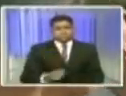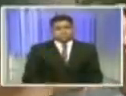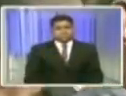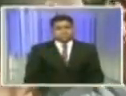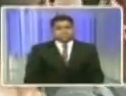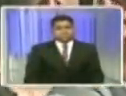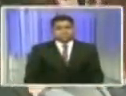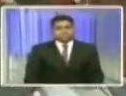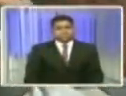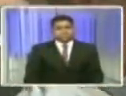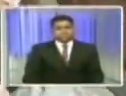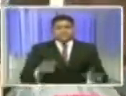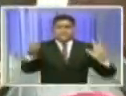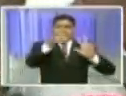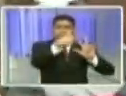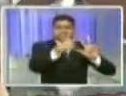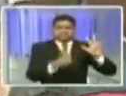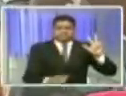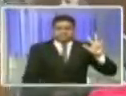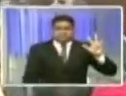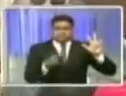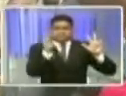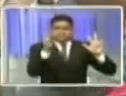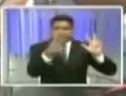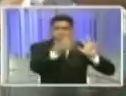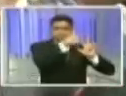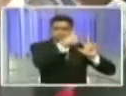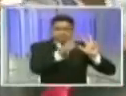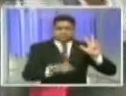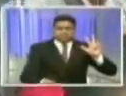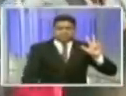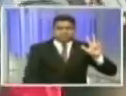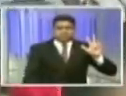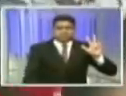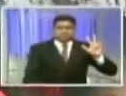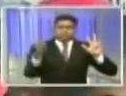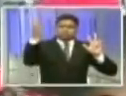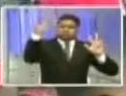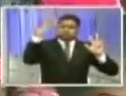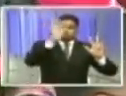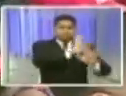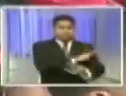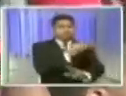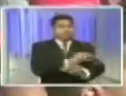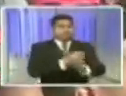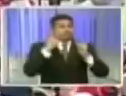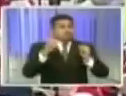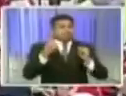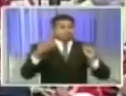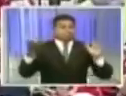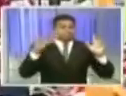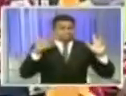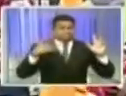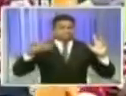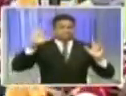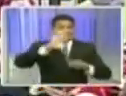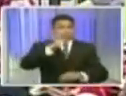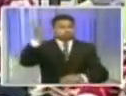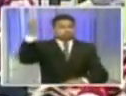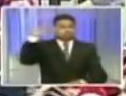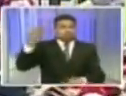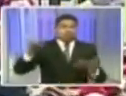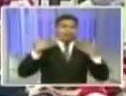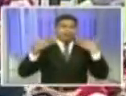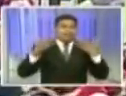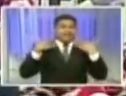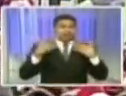Ahora, tercera tarea. Este sol está candela, compadre. Hoy está más candela, con más calor que